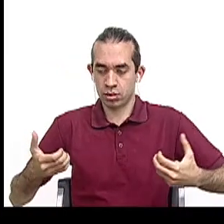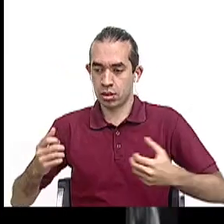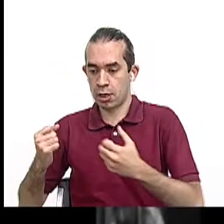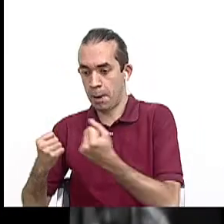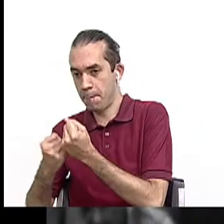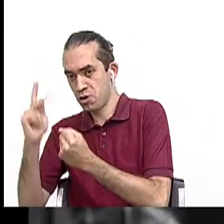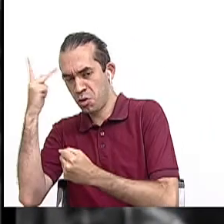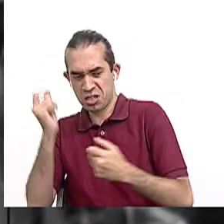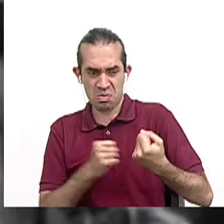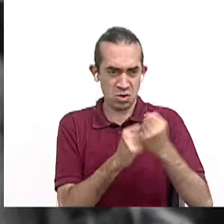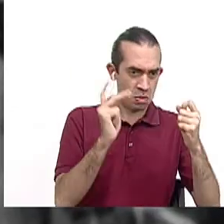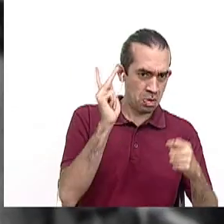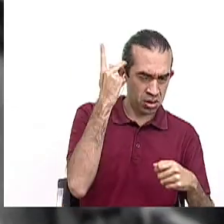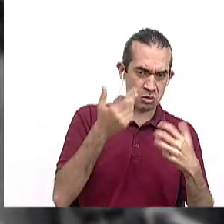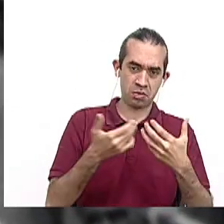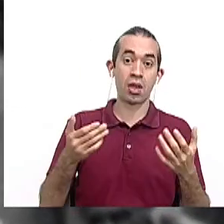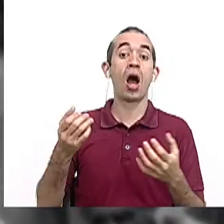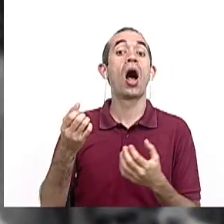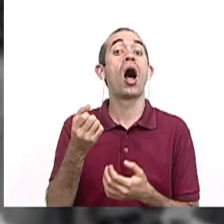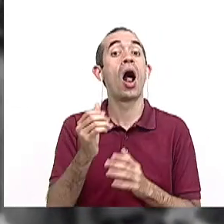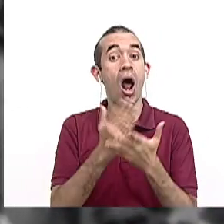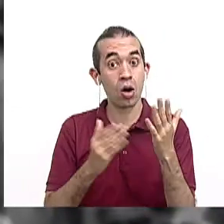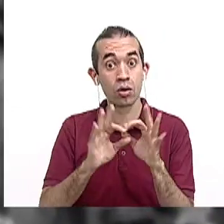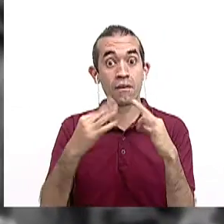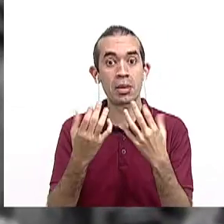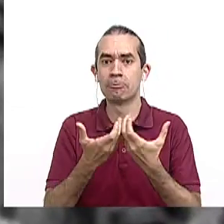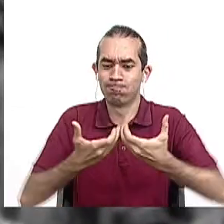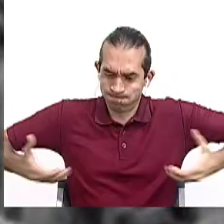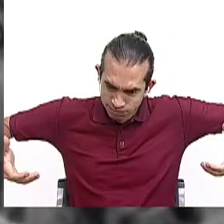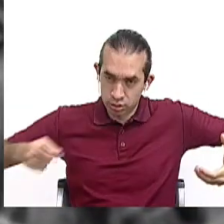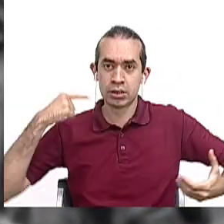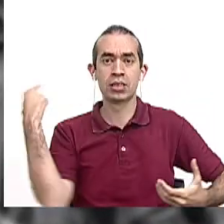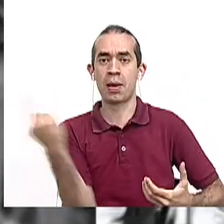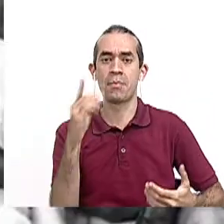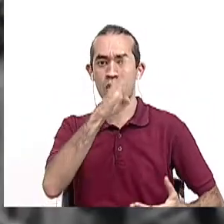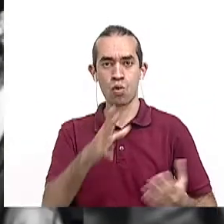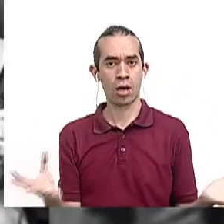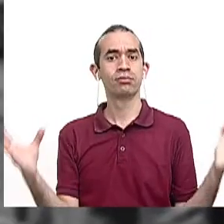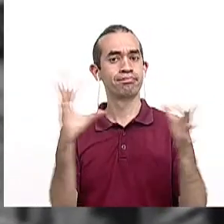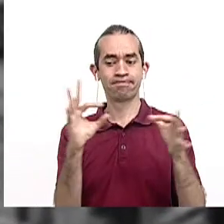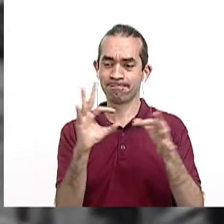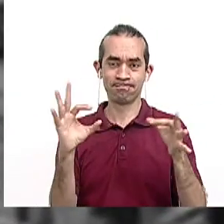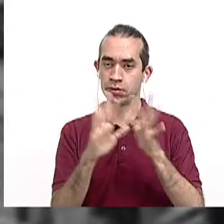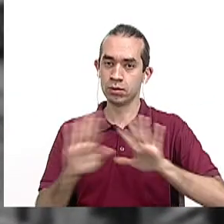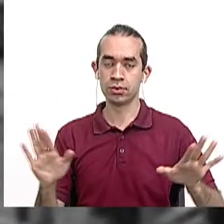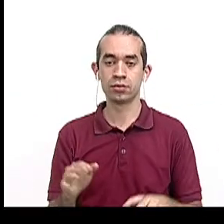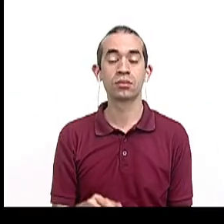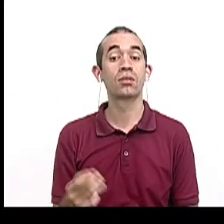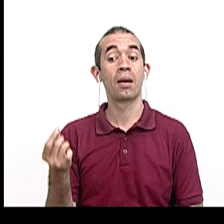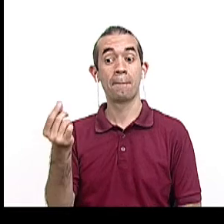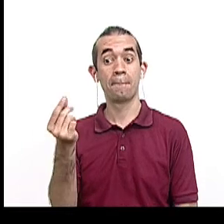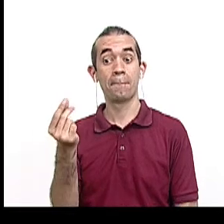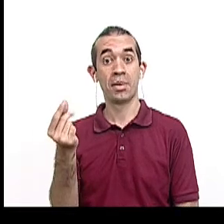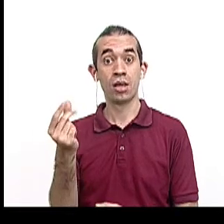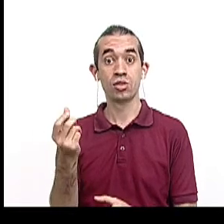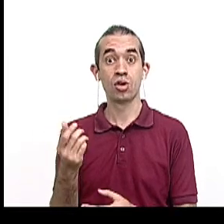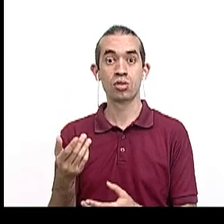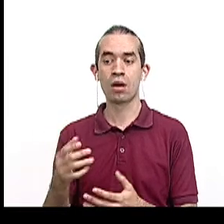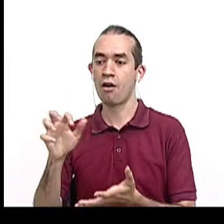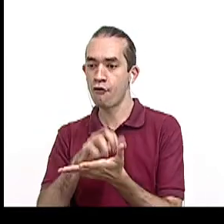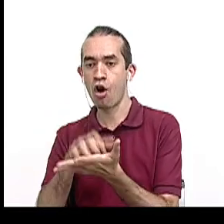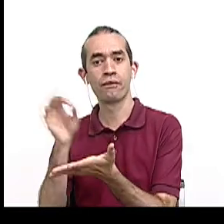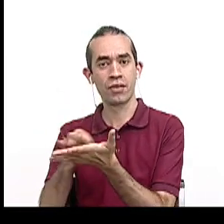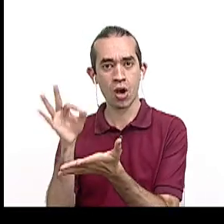varias otras se separaron para nunca más lograr juntarse. Los precios de los artículos de primera necesidad subieron de manera repentina y se